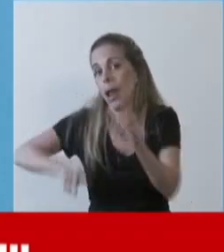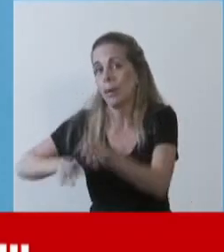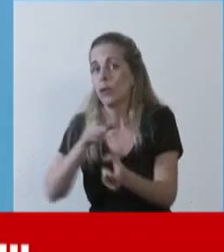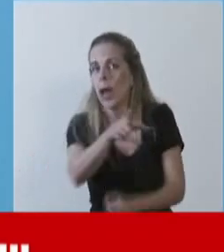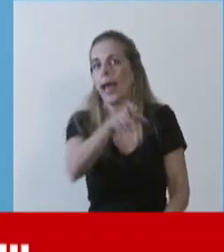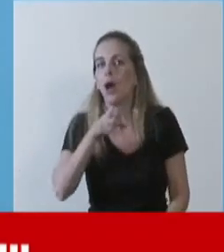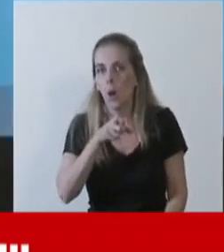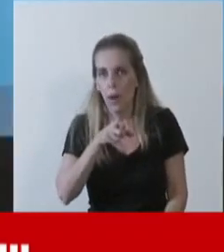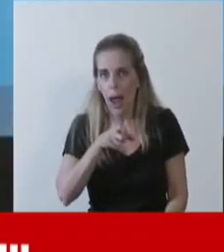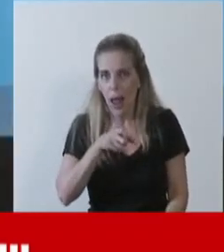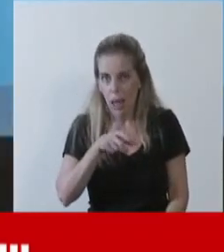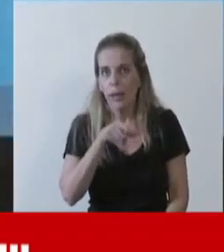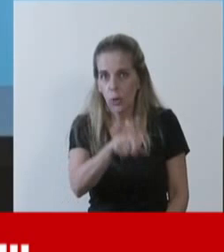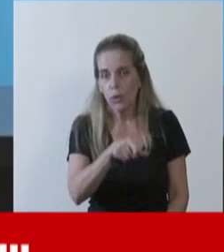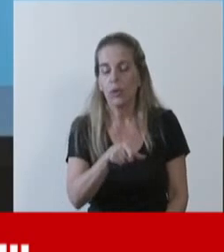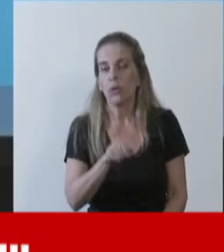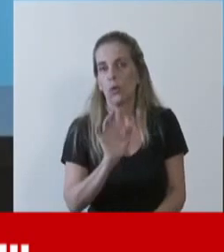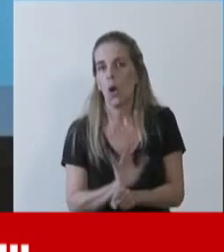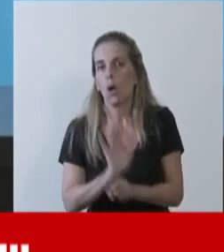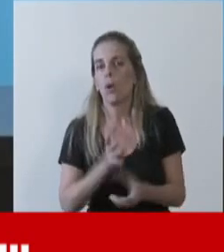las pensiones. Con lo cual,